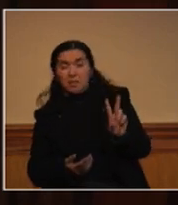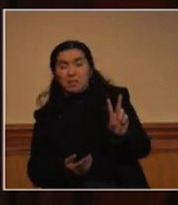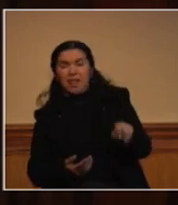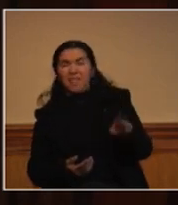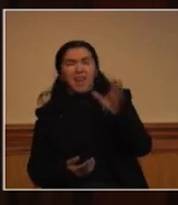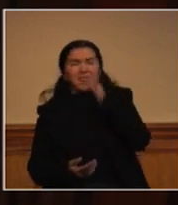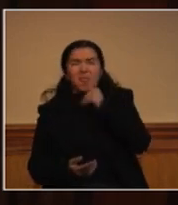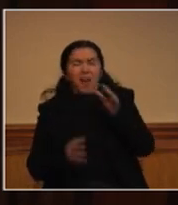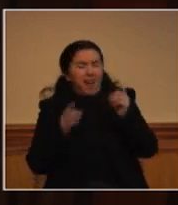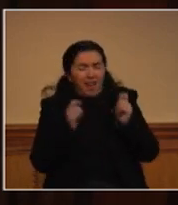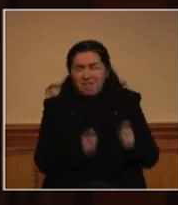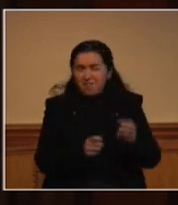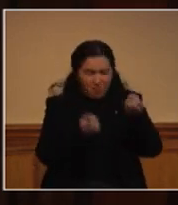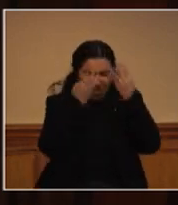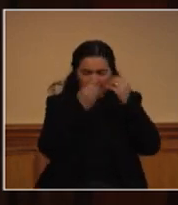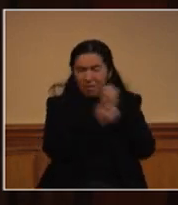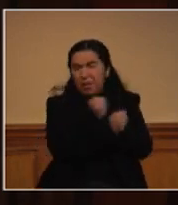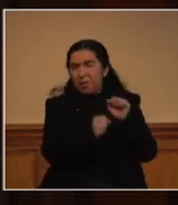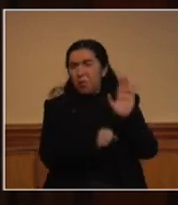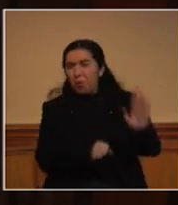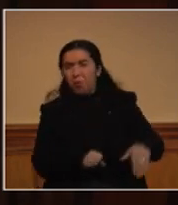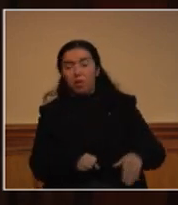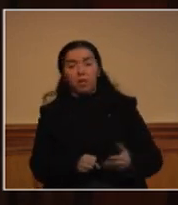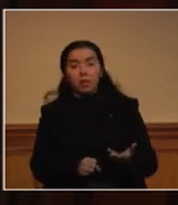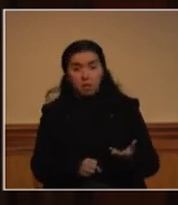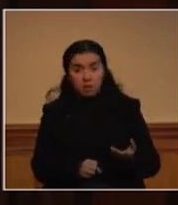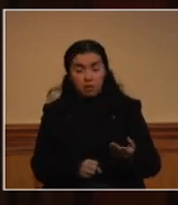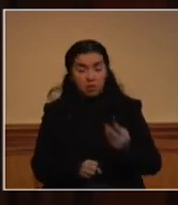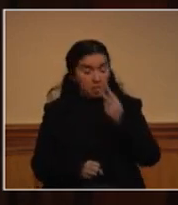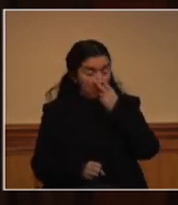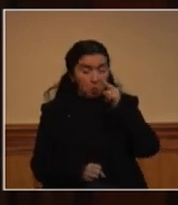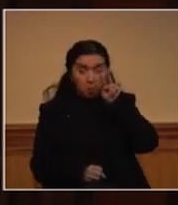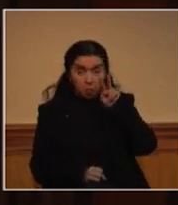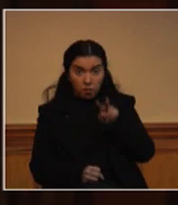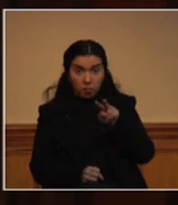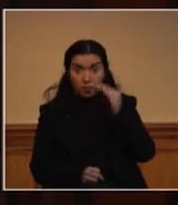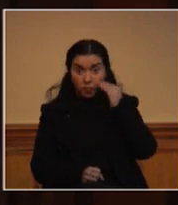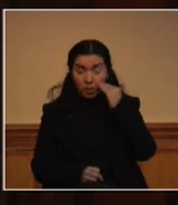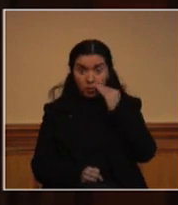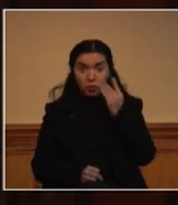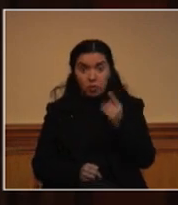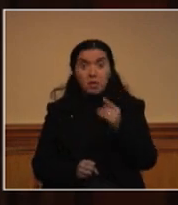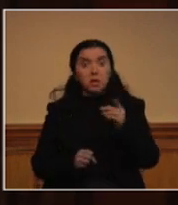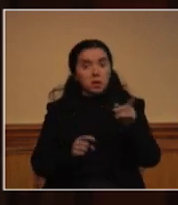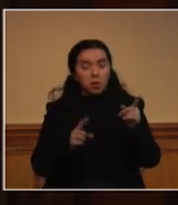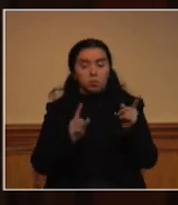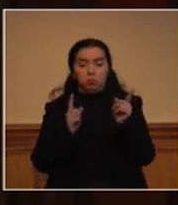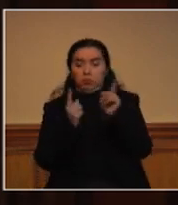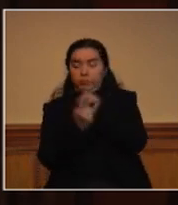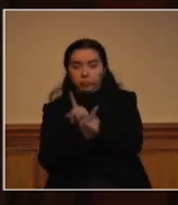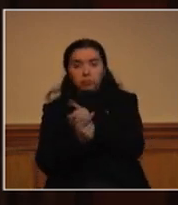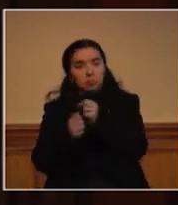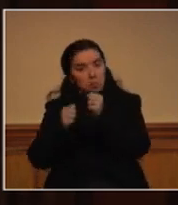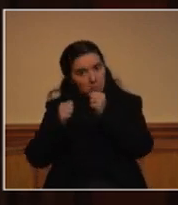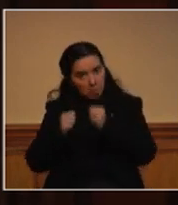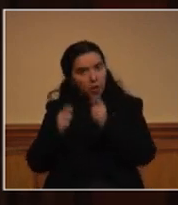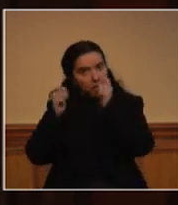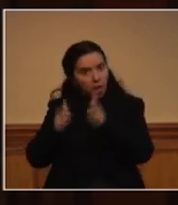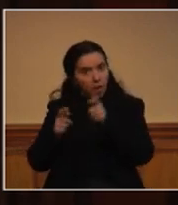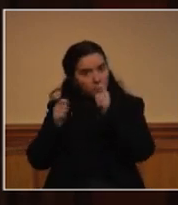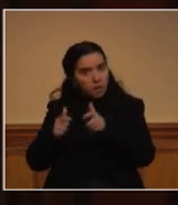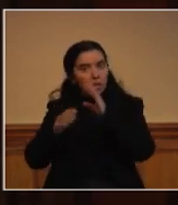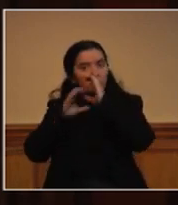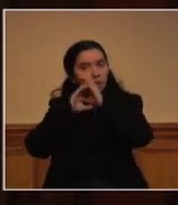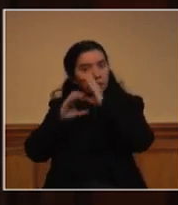ninguna capacidad para aprender, hemos visto su capacidad de desarrollar habilidades de